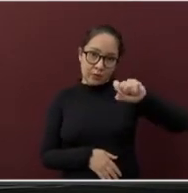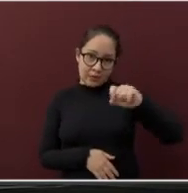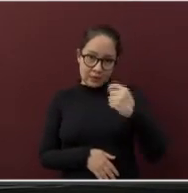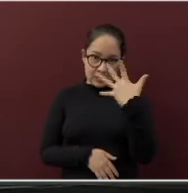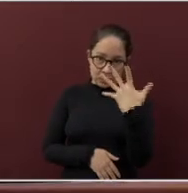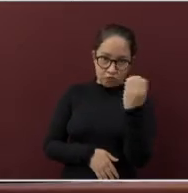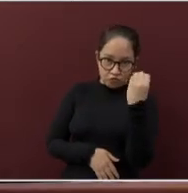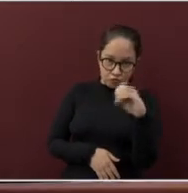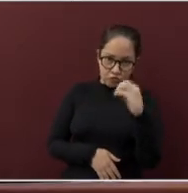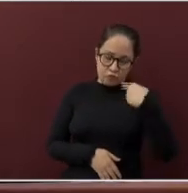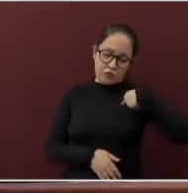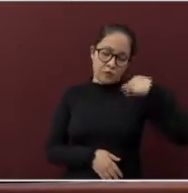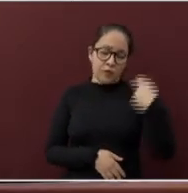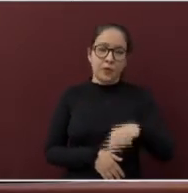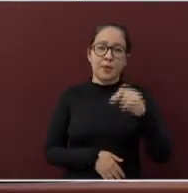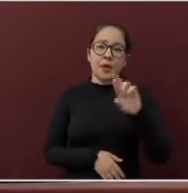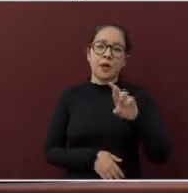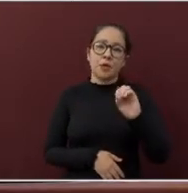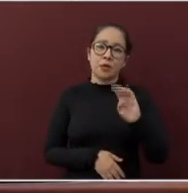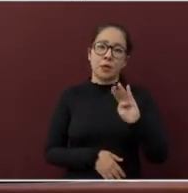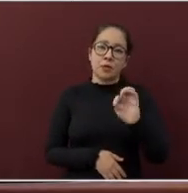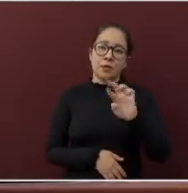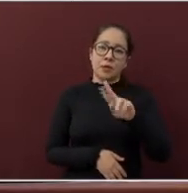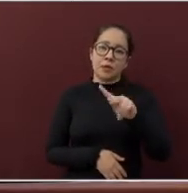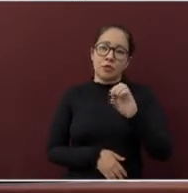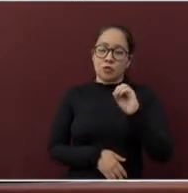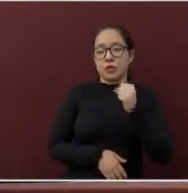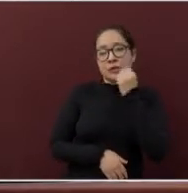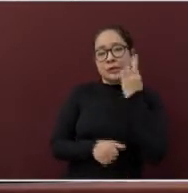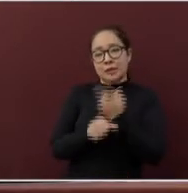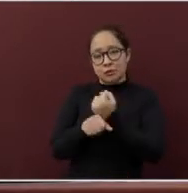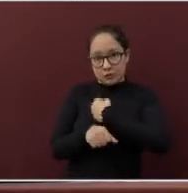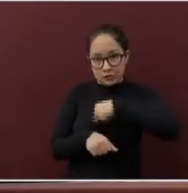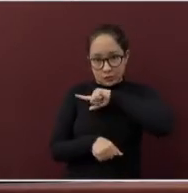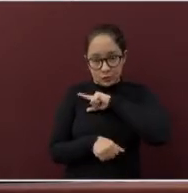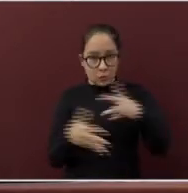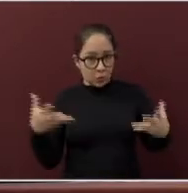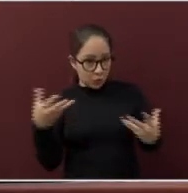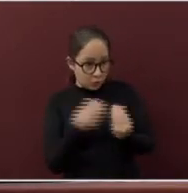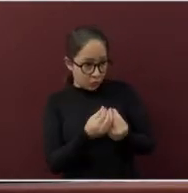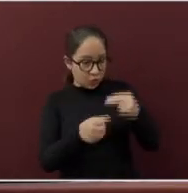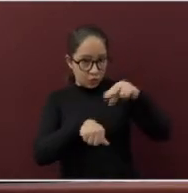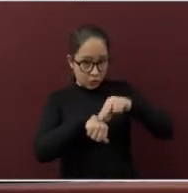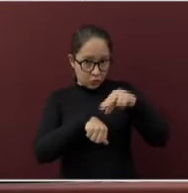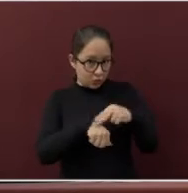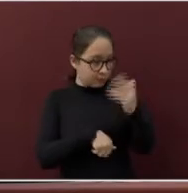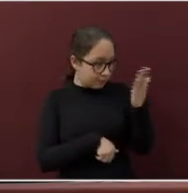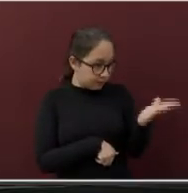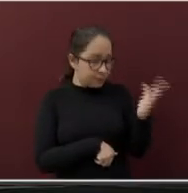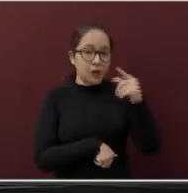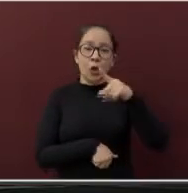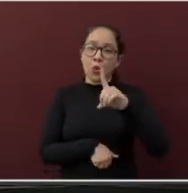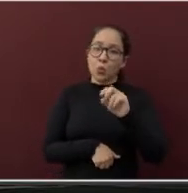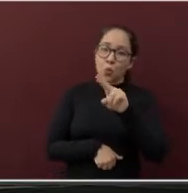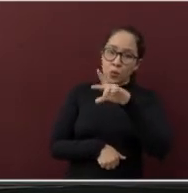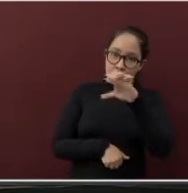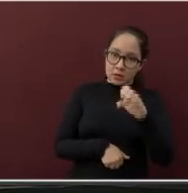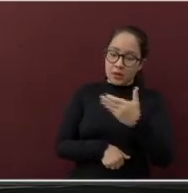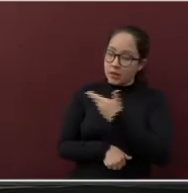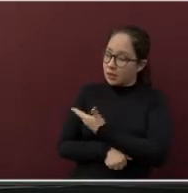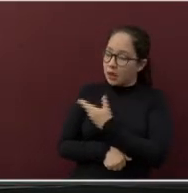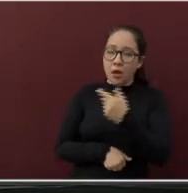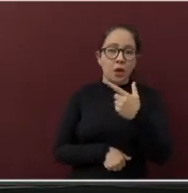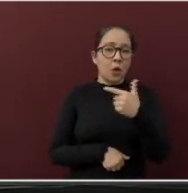roberto ramos alor secretario de salud junto con las doctoras dulce maría espejo guevara y guadalupe